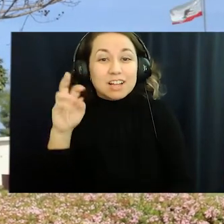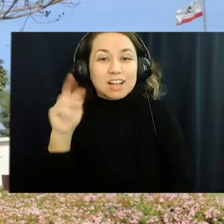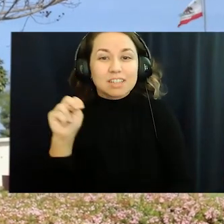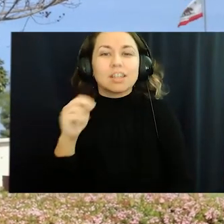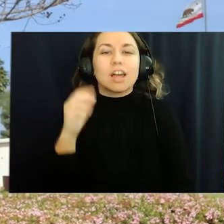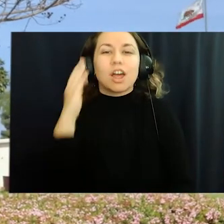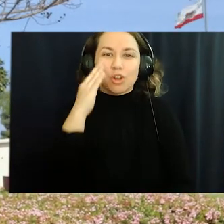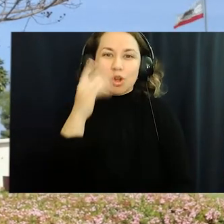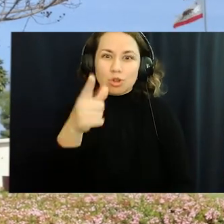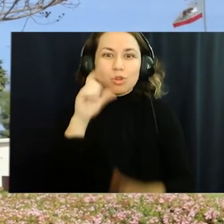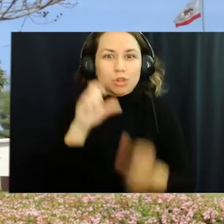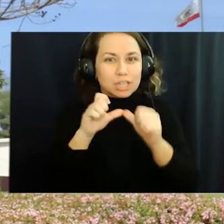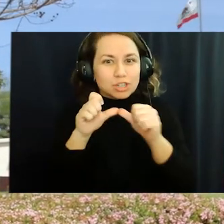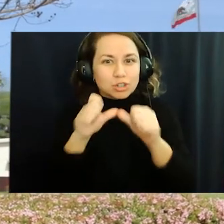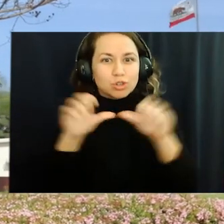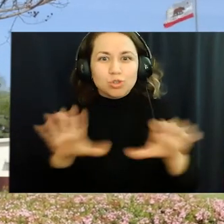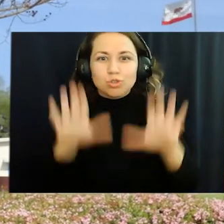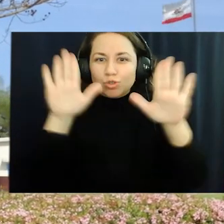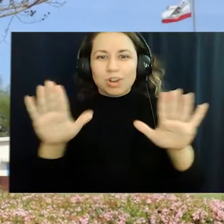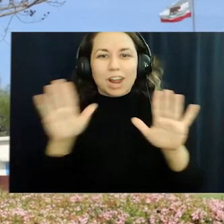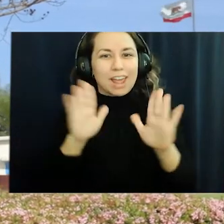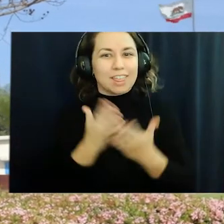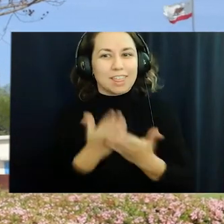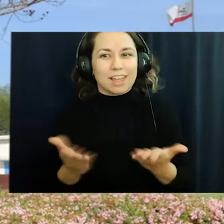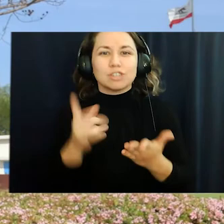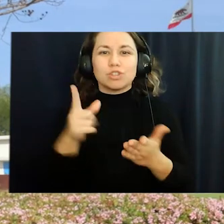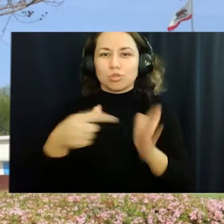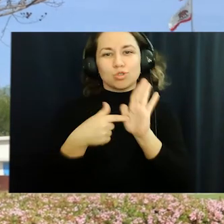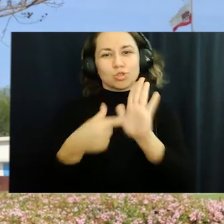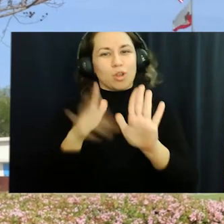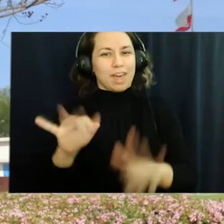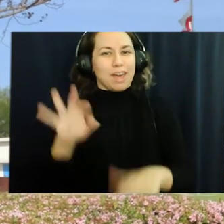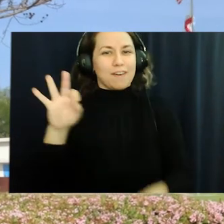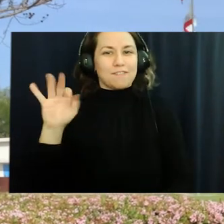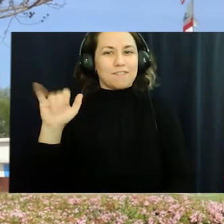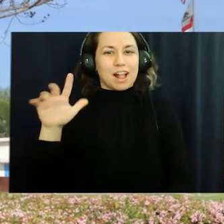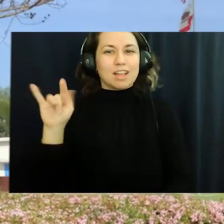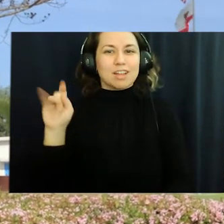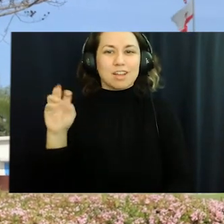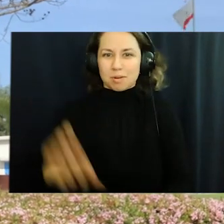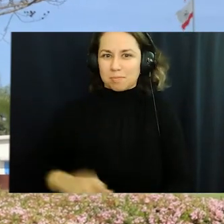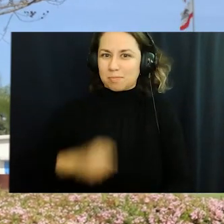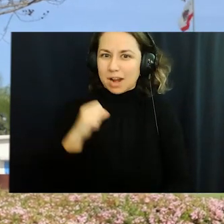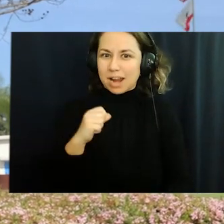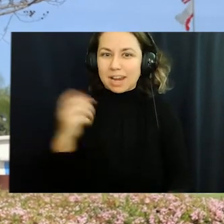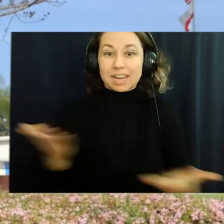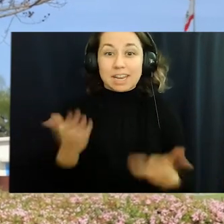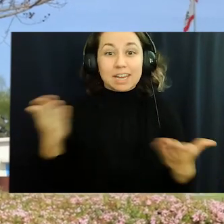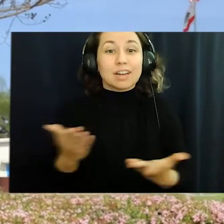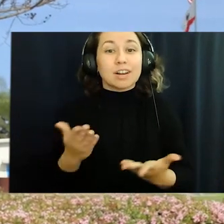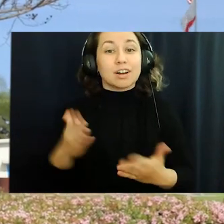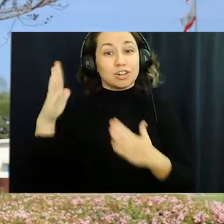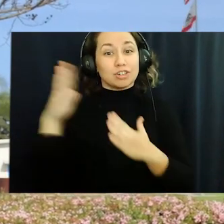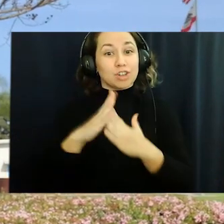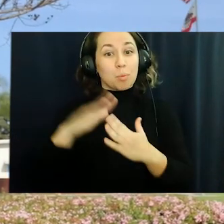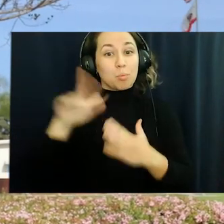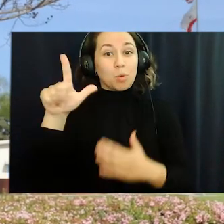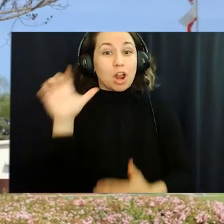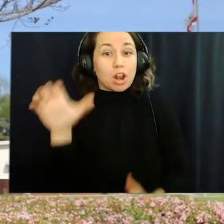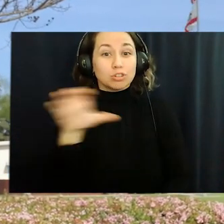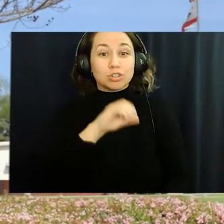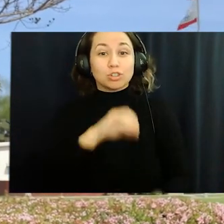Valley entre los 100 mejores del distrito. Showing that Falcon pride. Here are Valley High School's